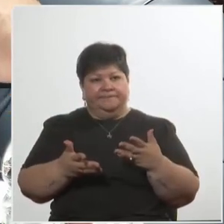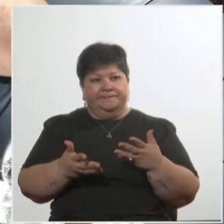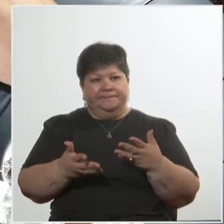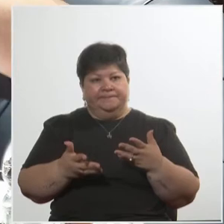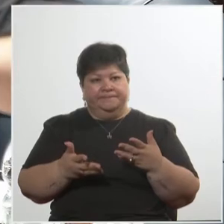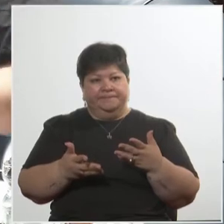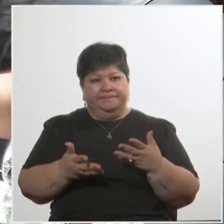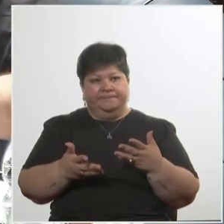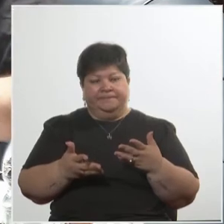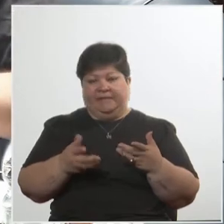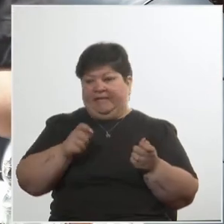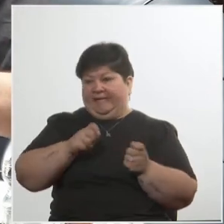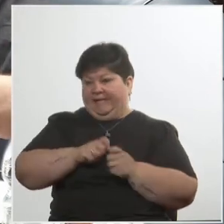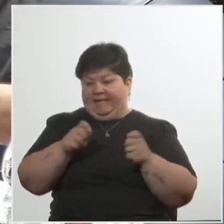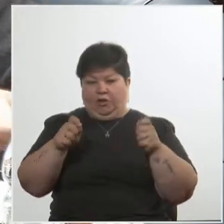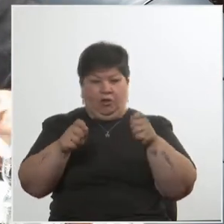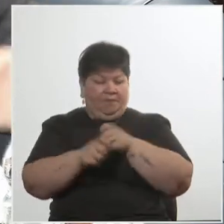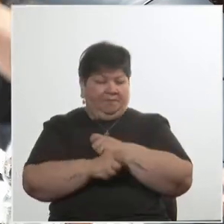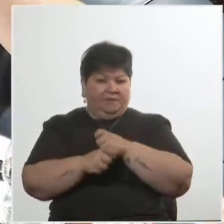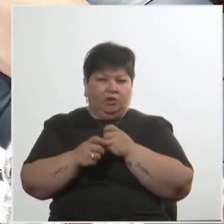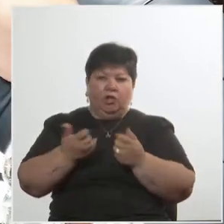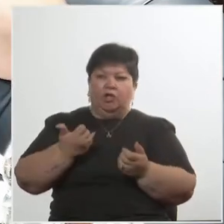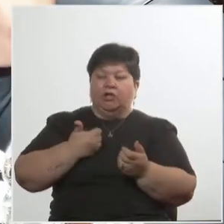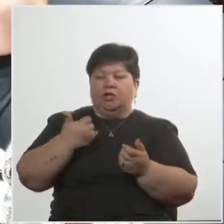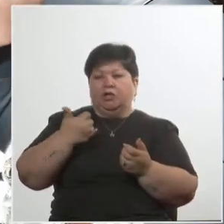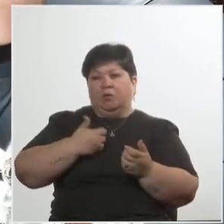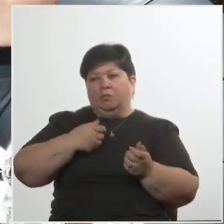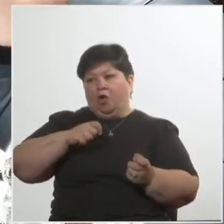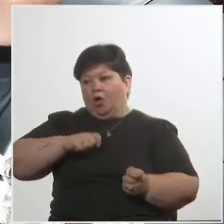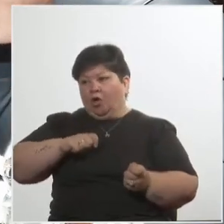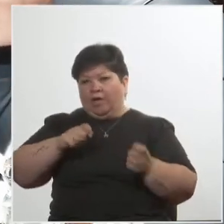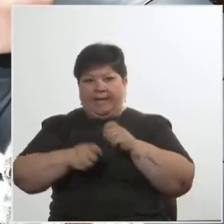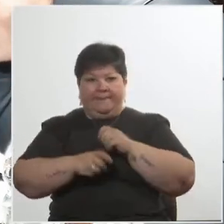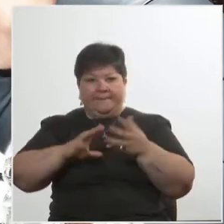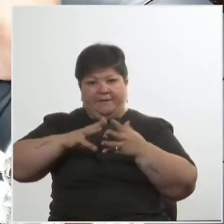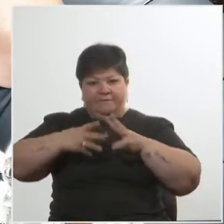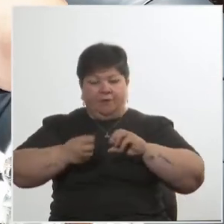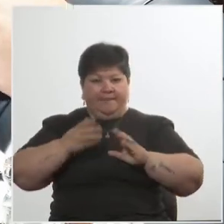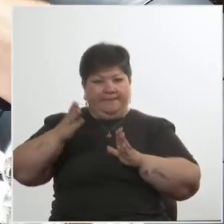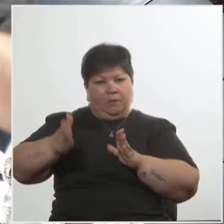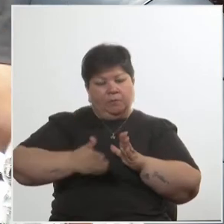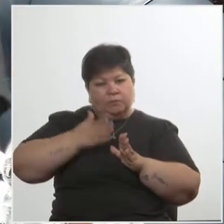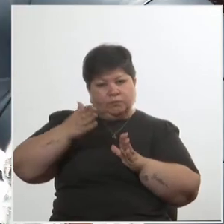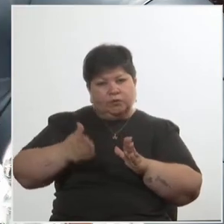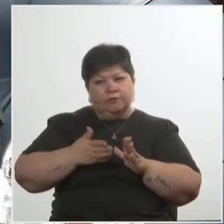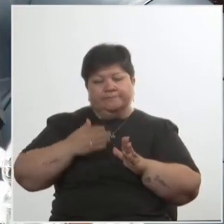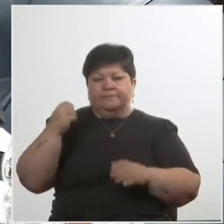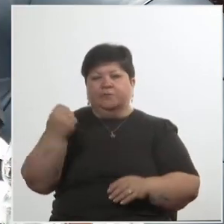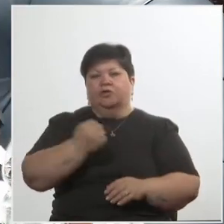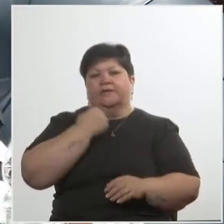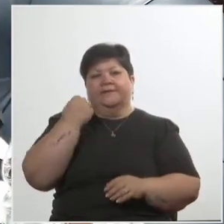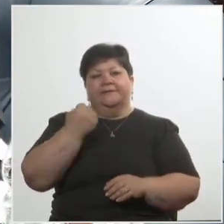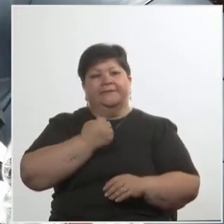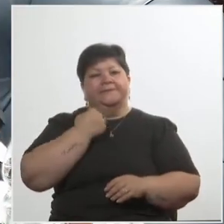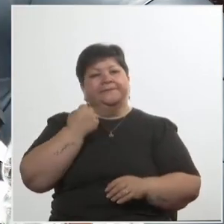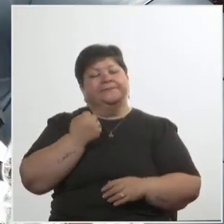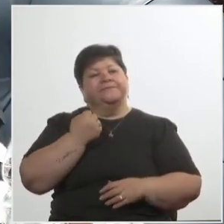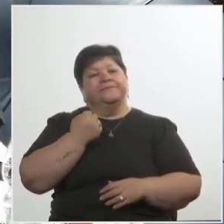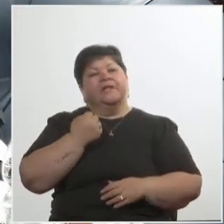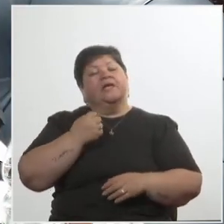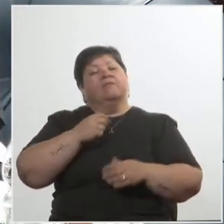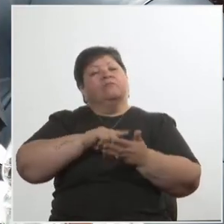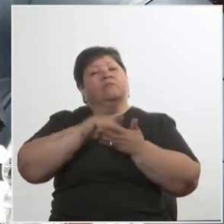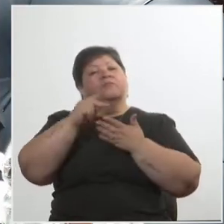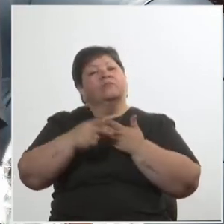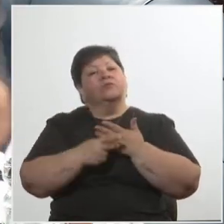la reconversión la transformación productiva eso nos parece que que es imprescindible que el proyecto